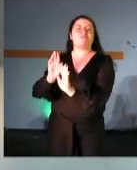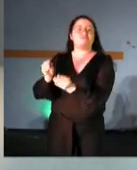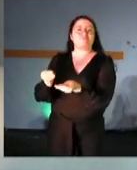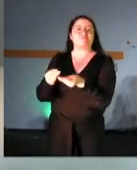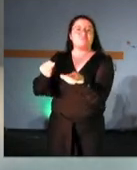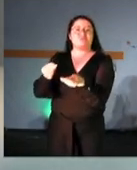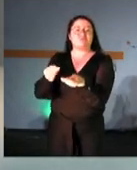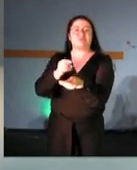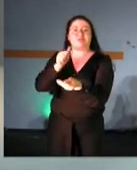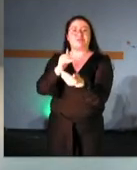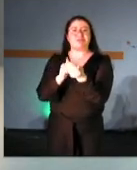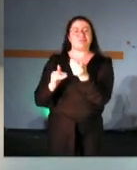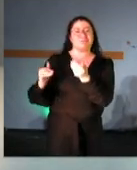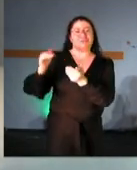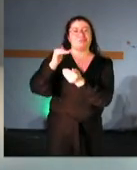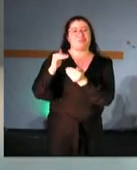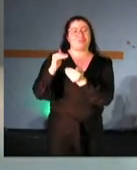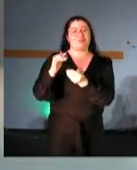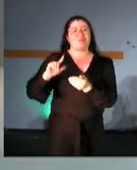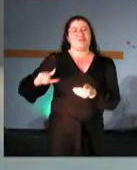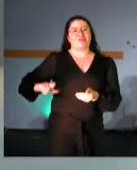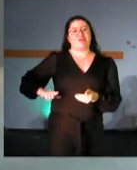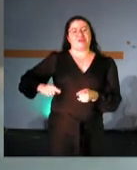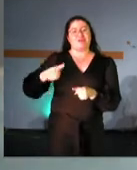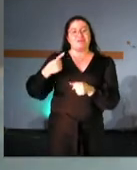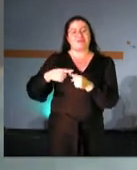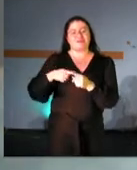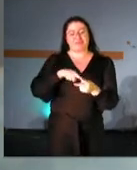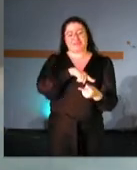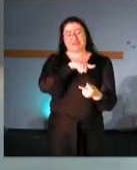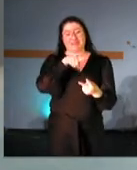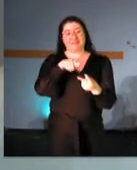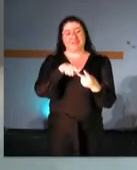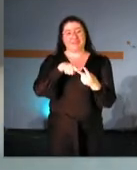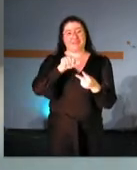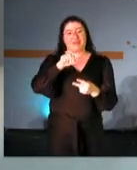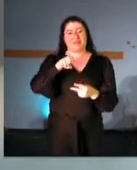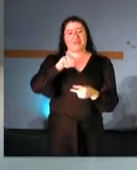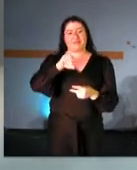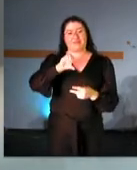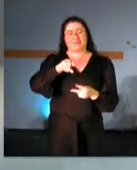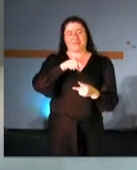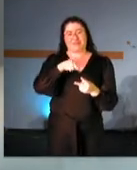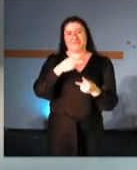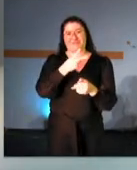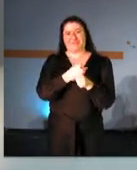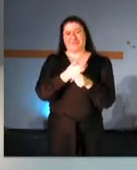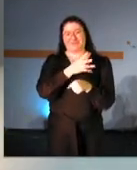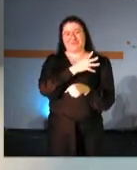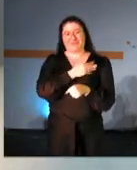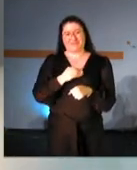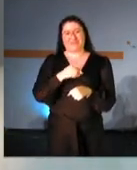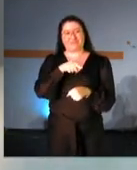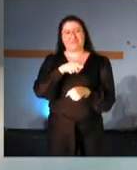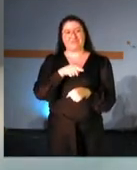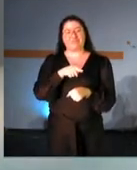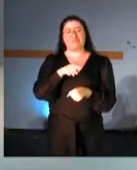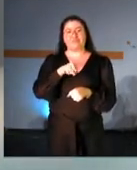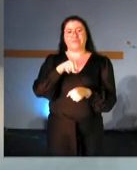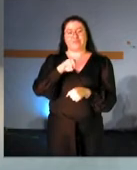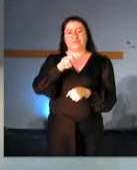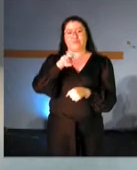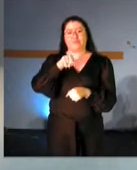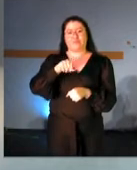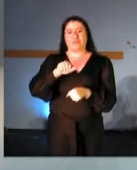poder el segundo hijo de Anastasio Somoza García, que es Anastasio Somoza de Baile. a